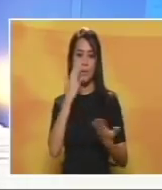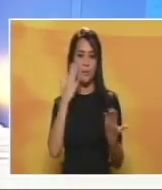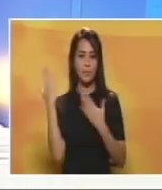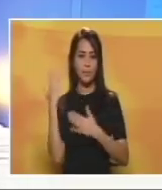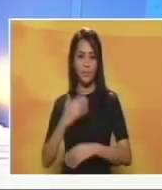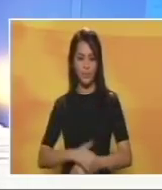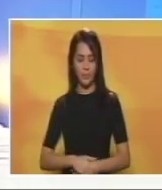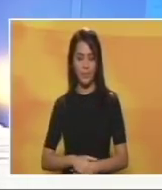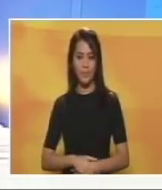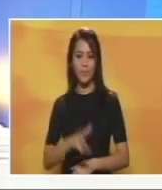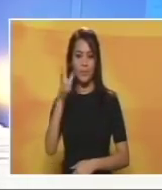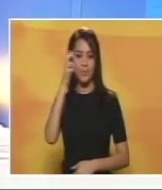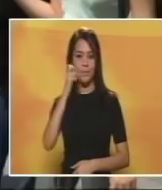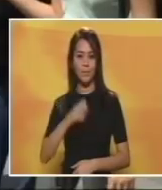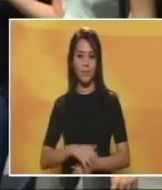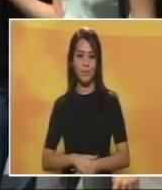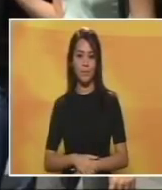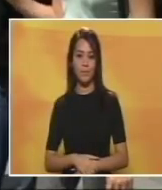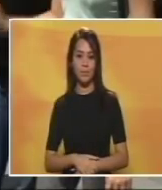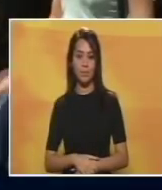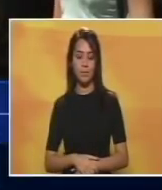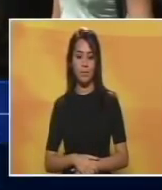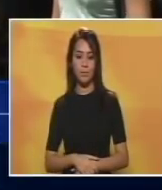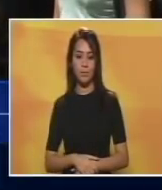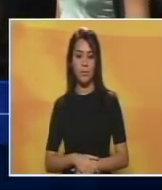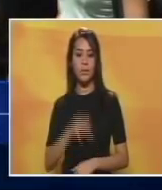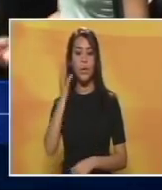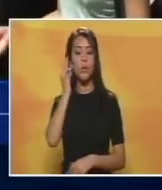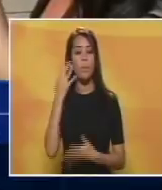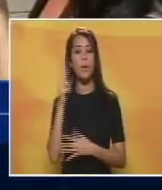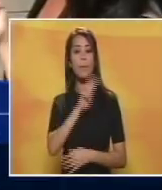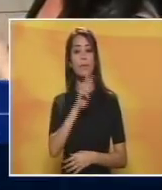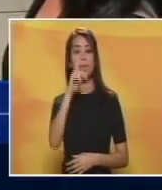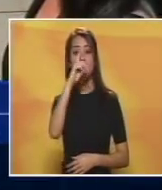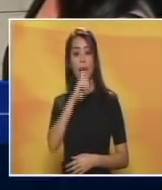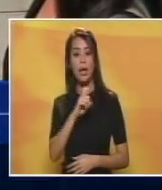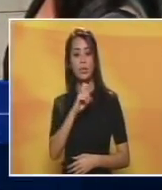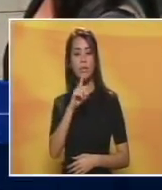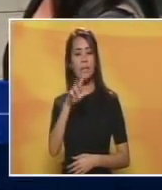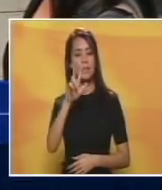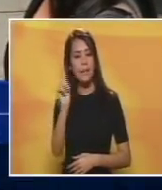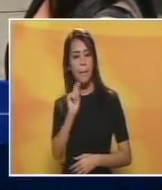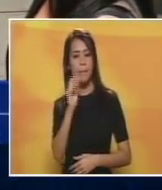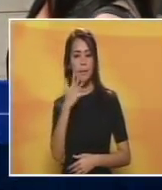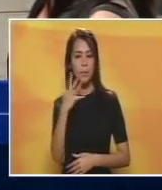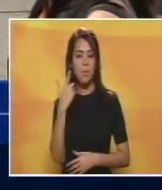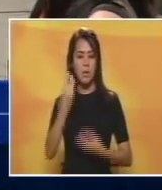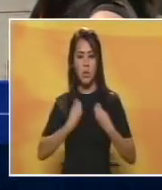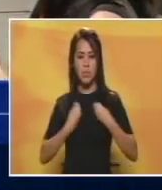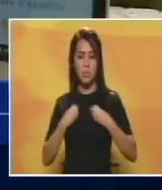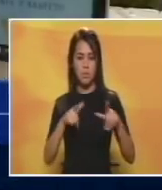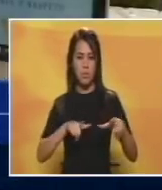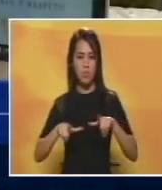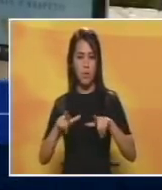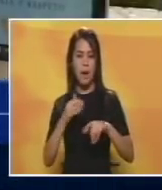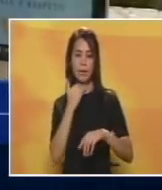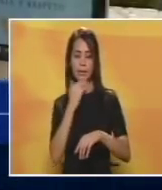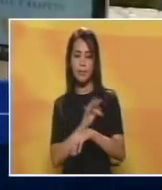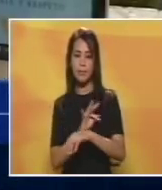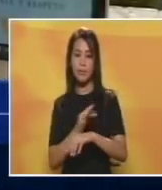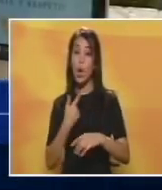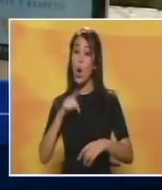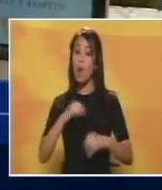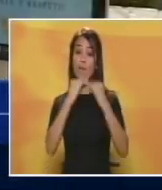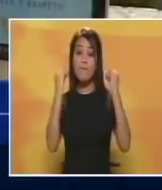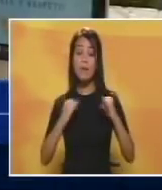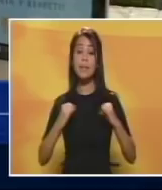en el siguiente informe. Te escuchamos. Lady Endrina tiene 22 años y hace 3 meses vive en Bucaramanga. Hoy se siente